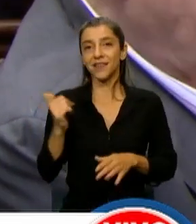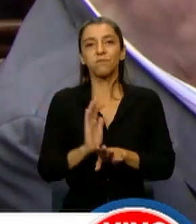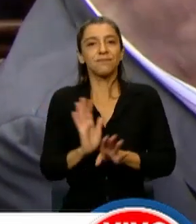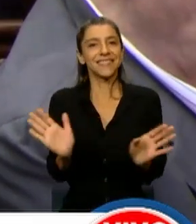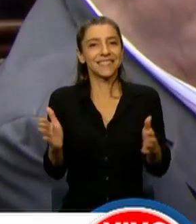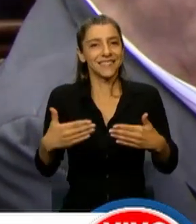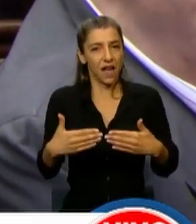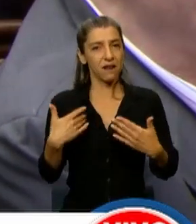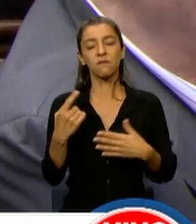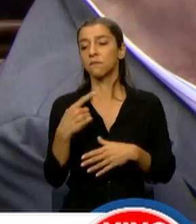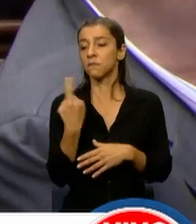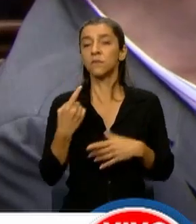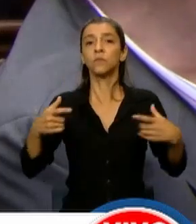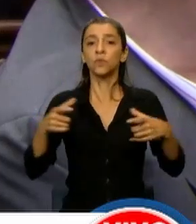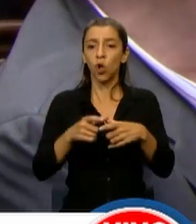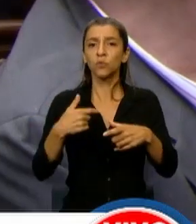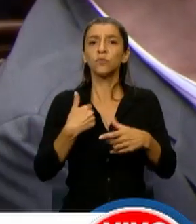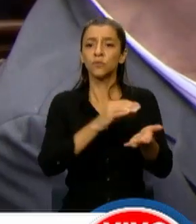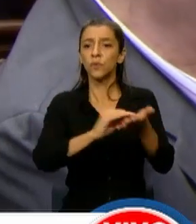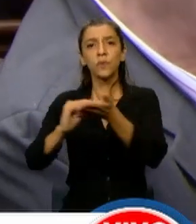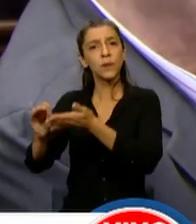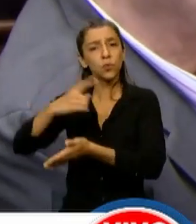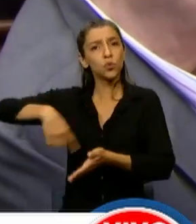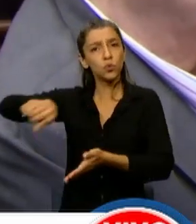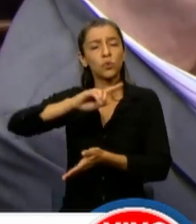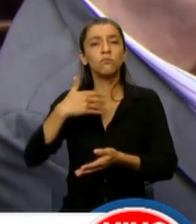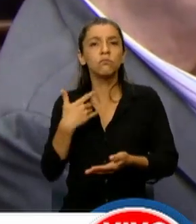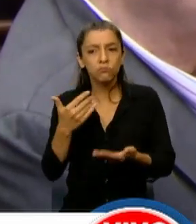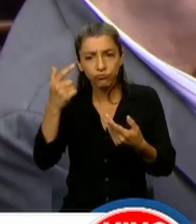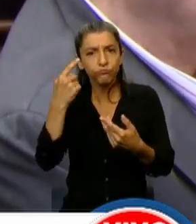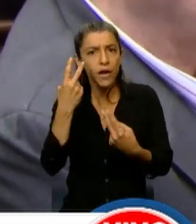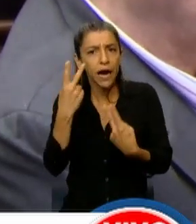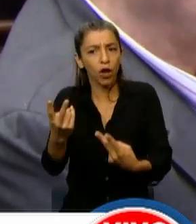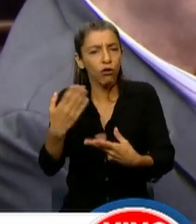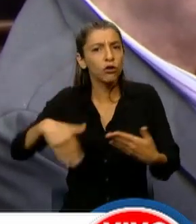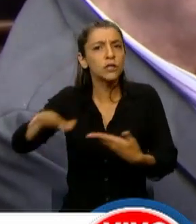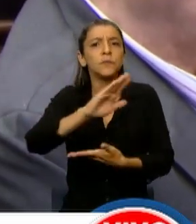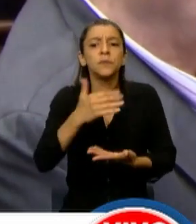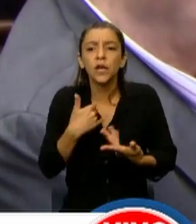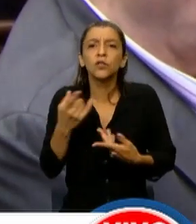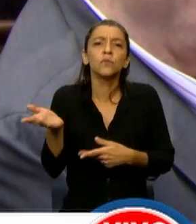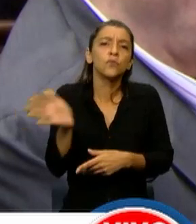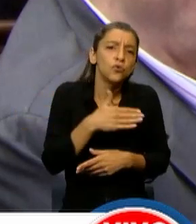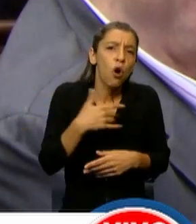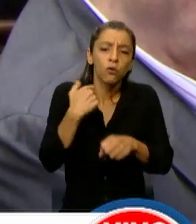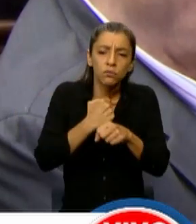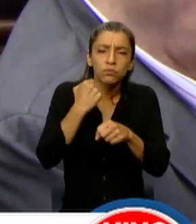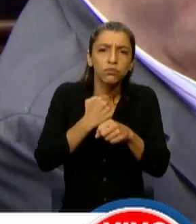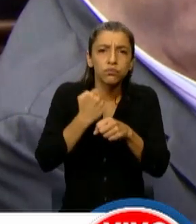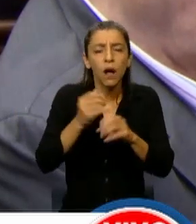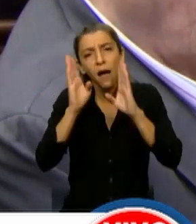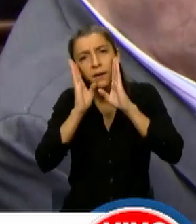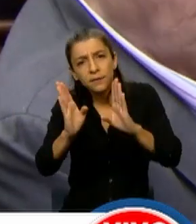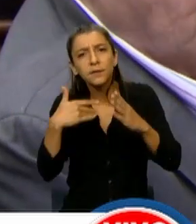comisión yo le reconocí a los diputados que participaron de todas las jornadas discutiendo todos los temas y